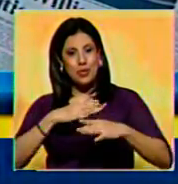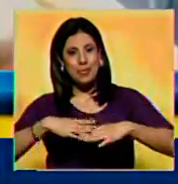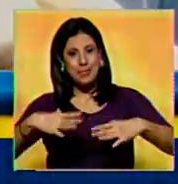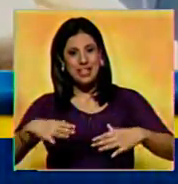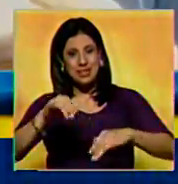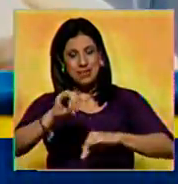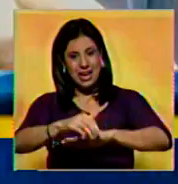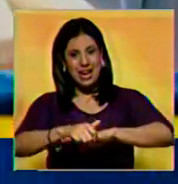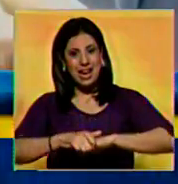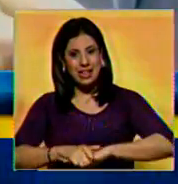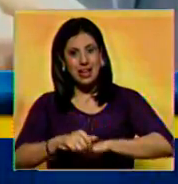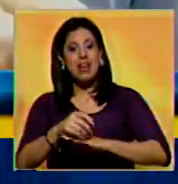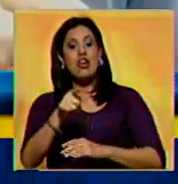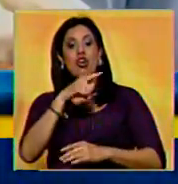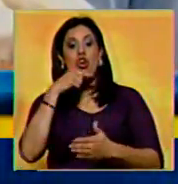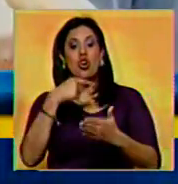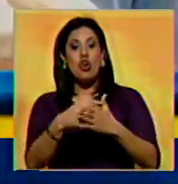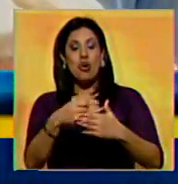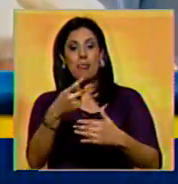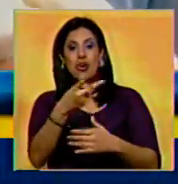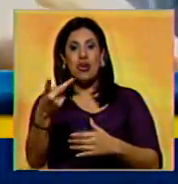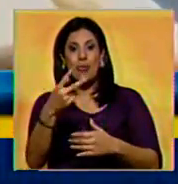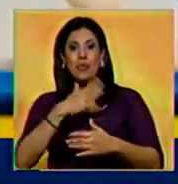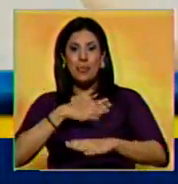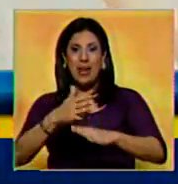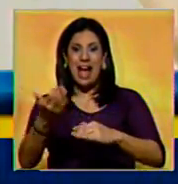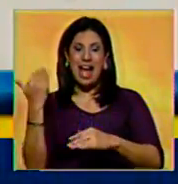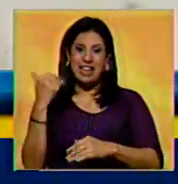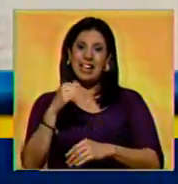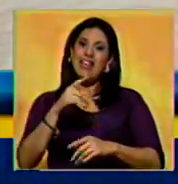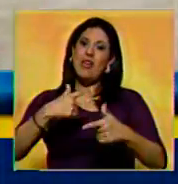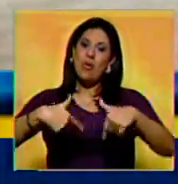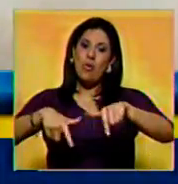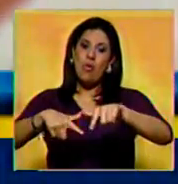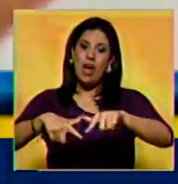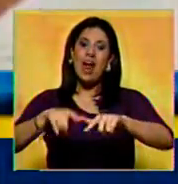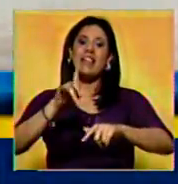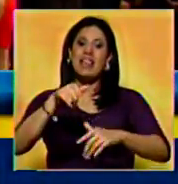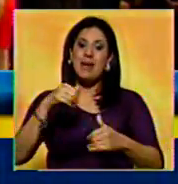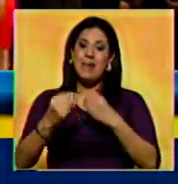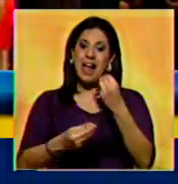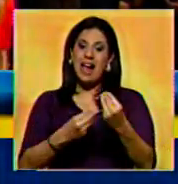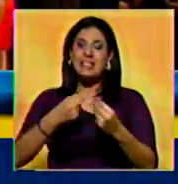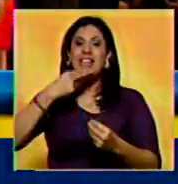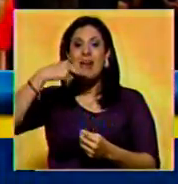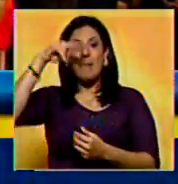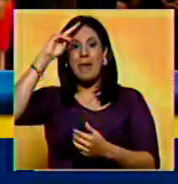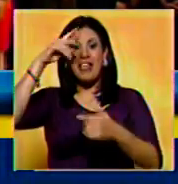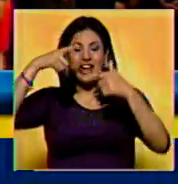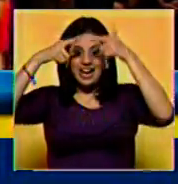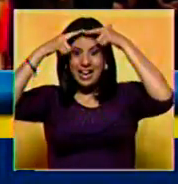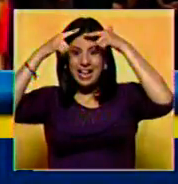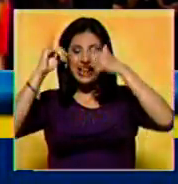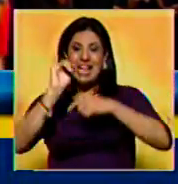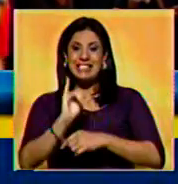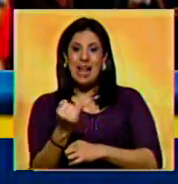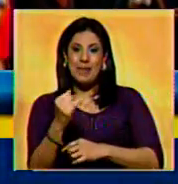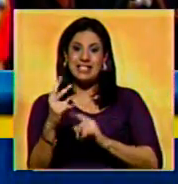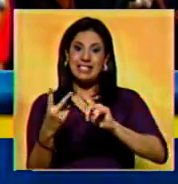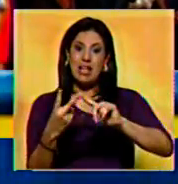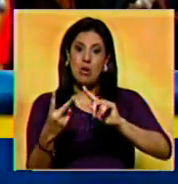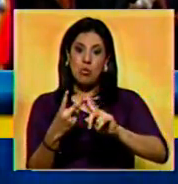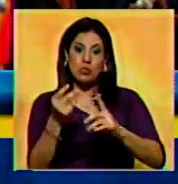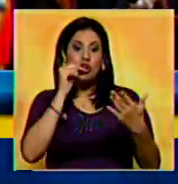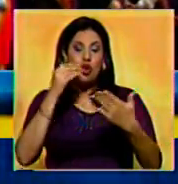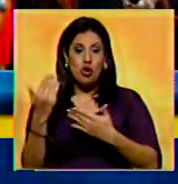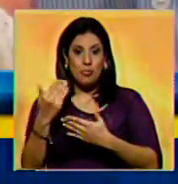Cambridge. George era el nombre favorito de los británicos en las quinielas y fue también el del padre de la reina Isabel II,